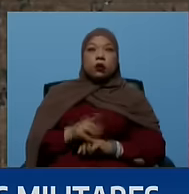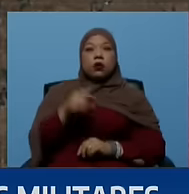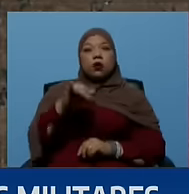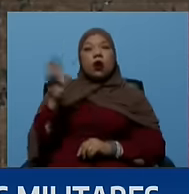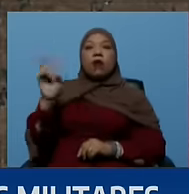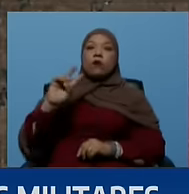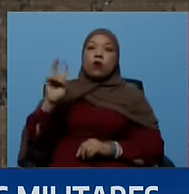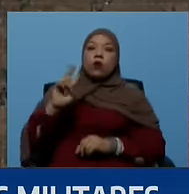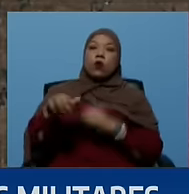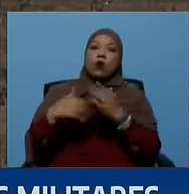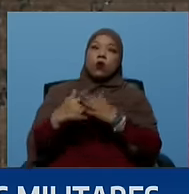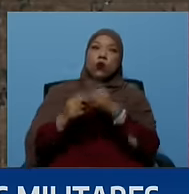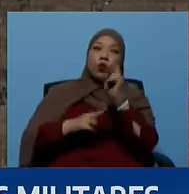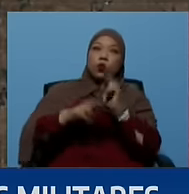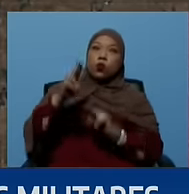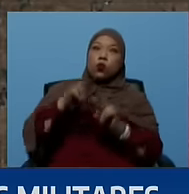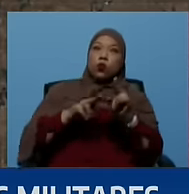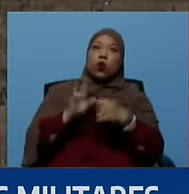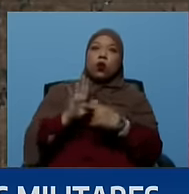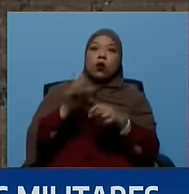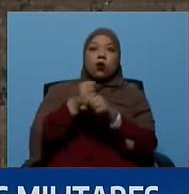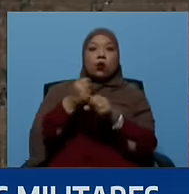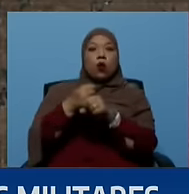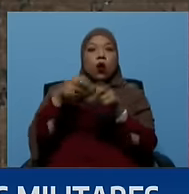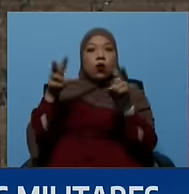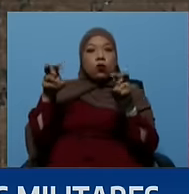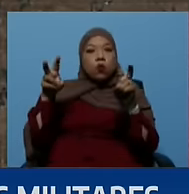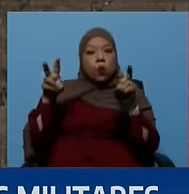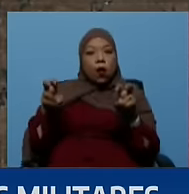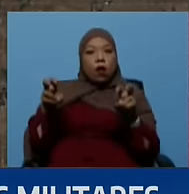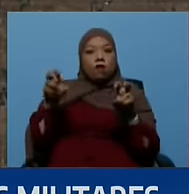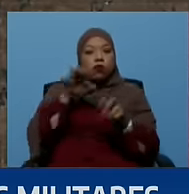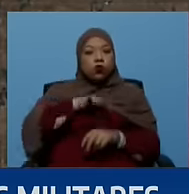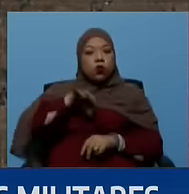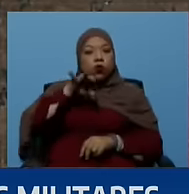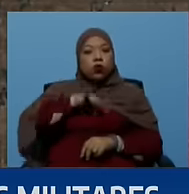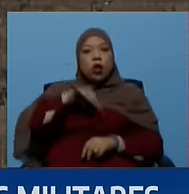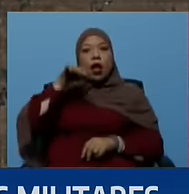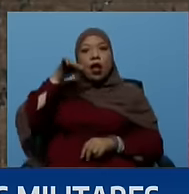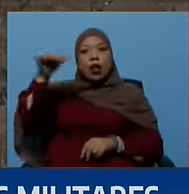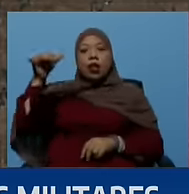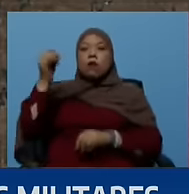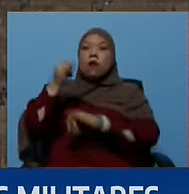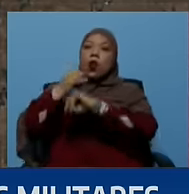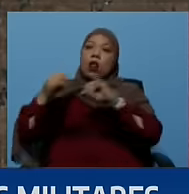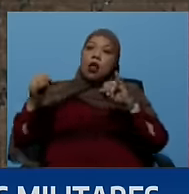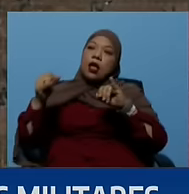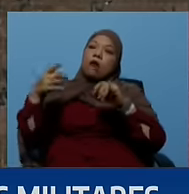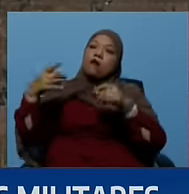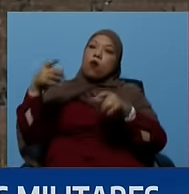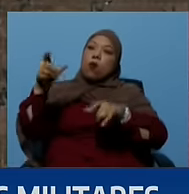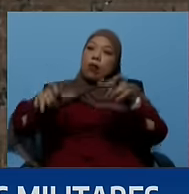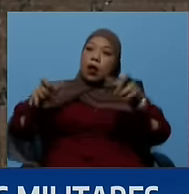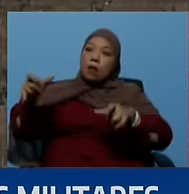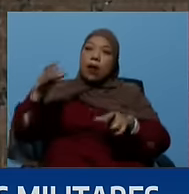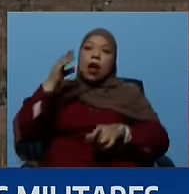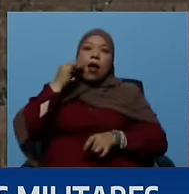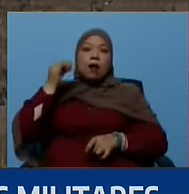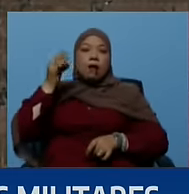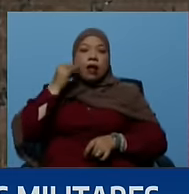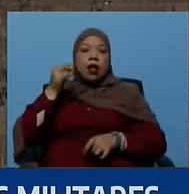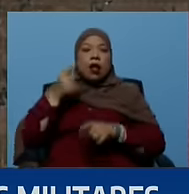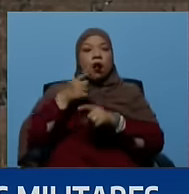en Venezuela se está construyendo como modelo nuevo único autónomo propio inédito y